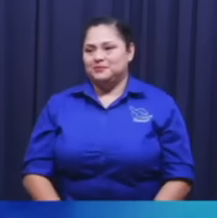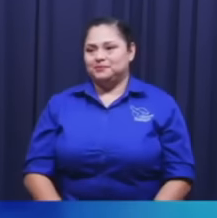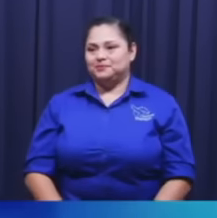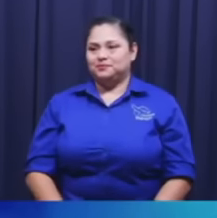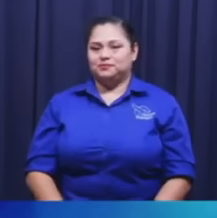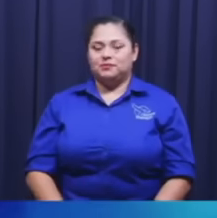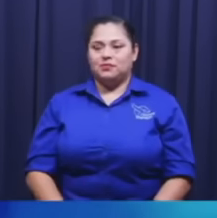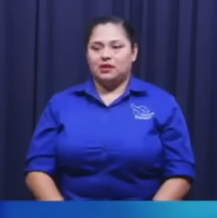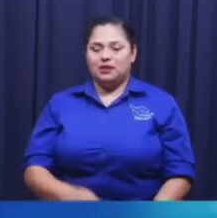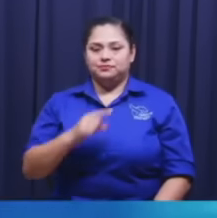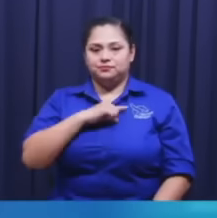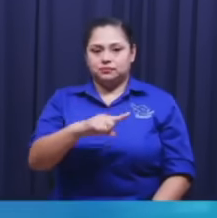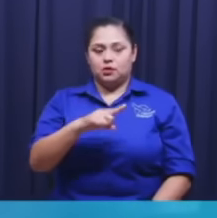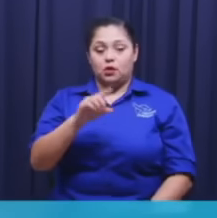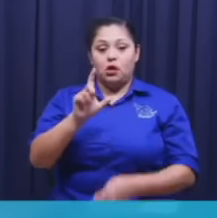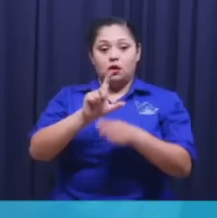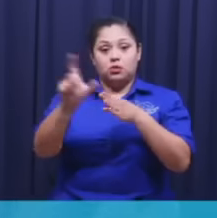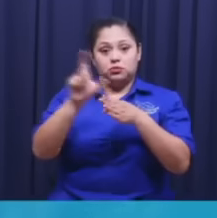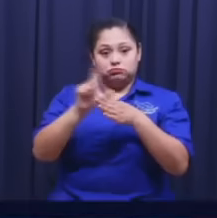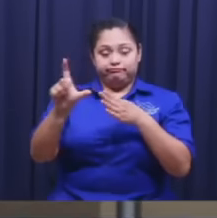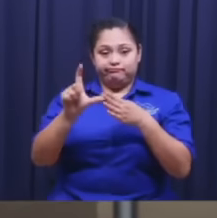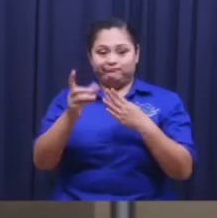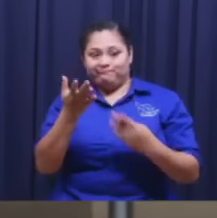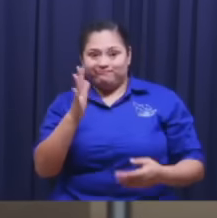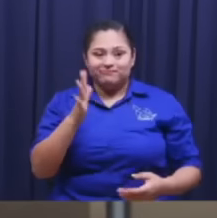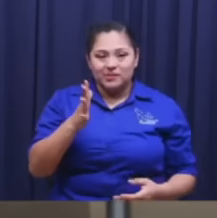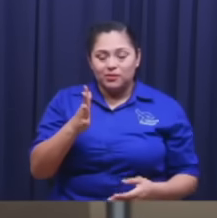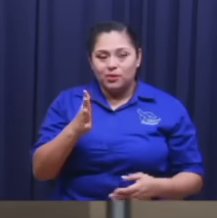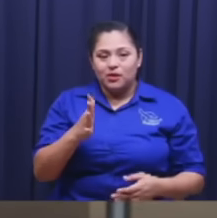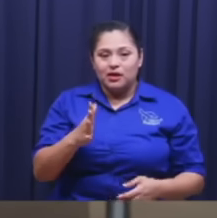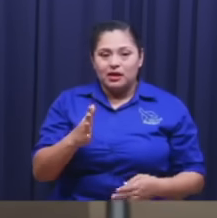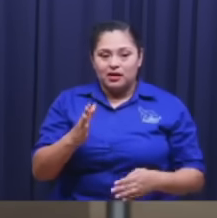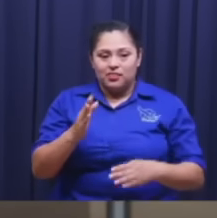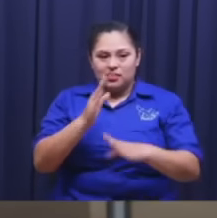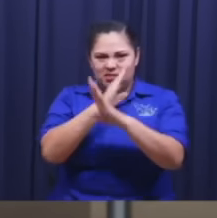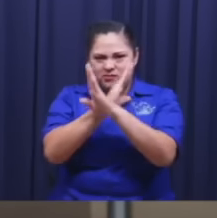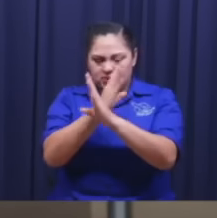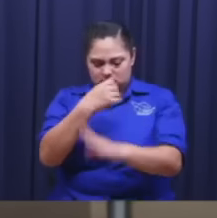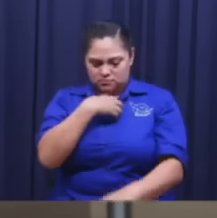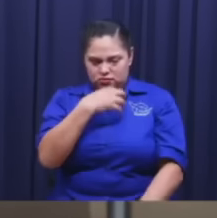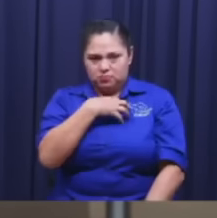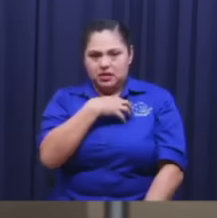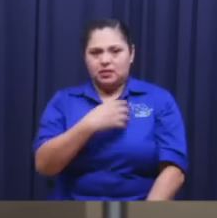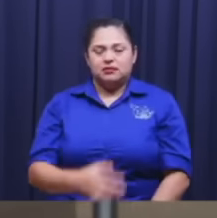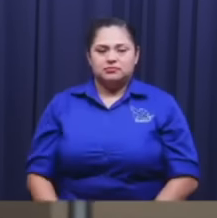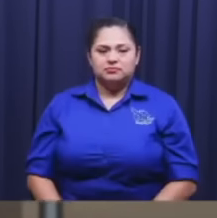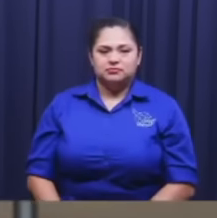Era una cuestión como de autodefensa.